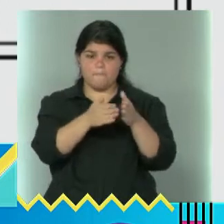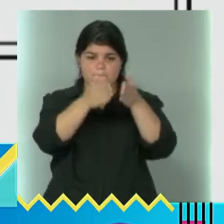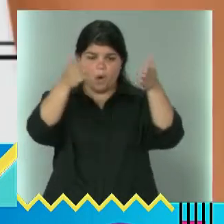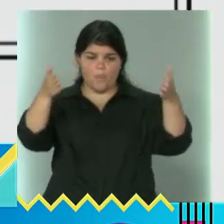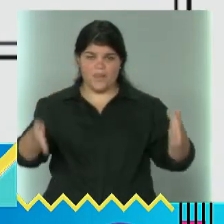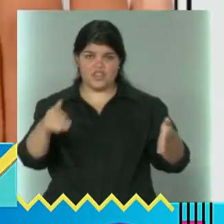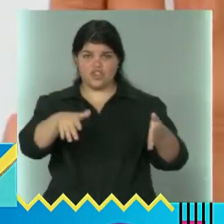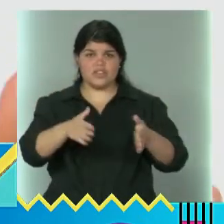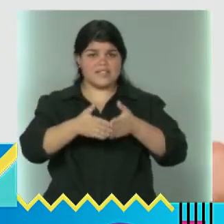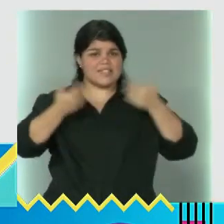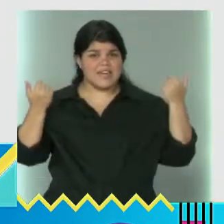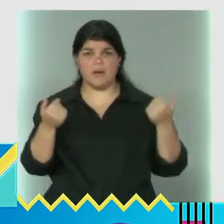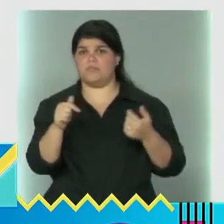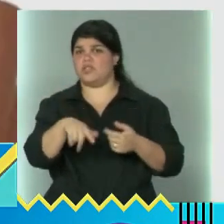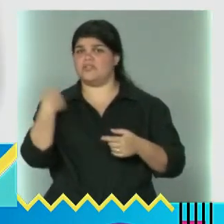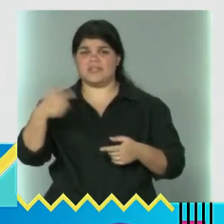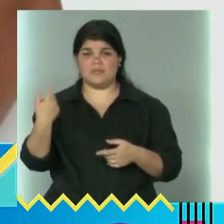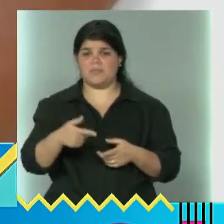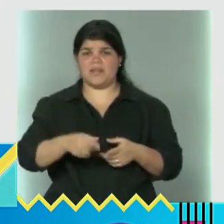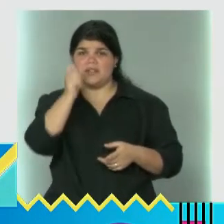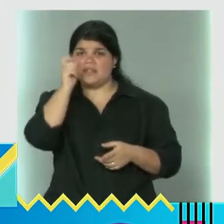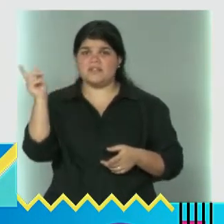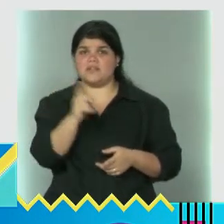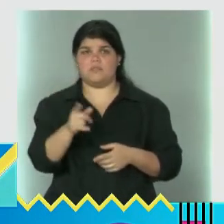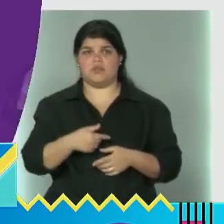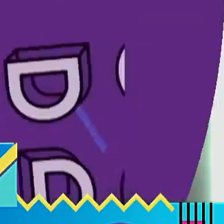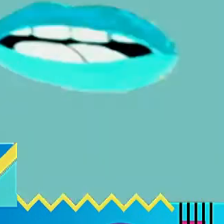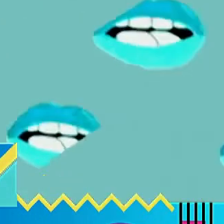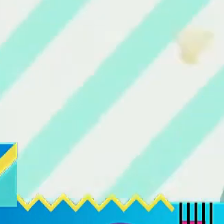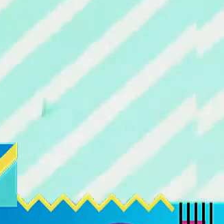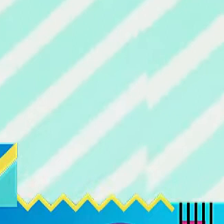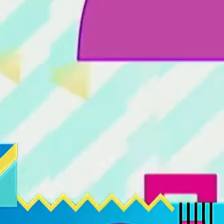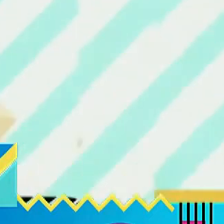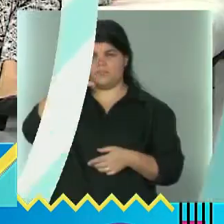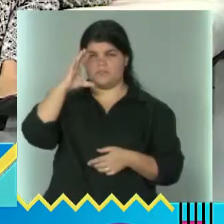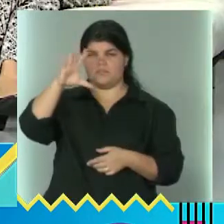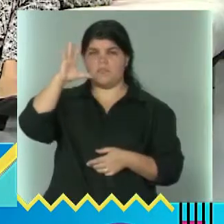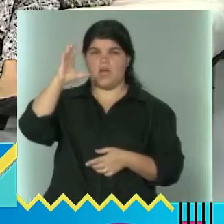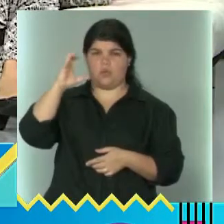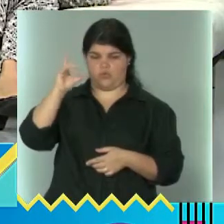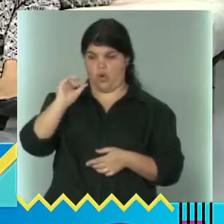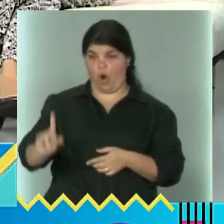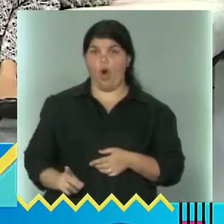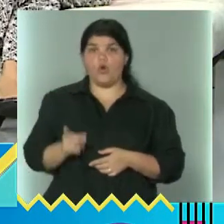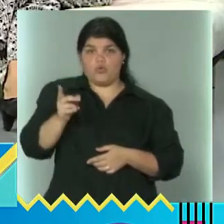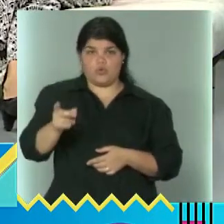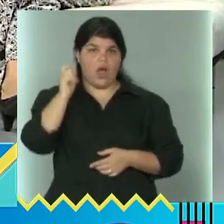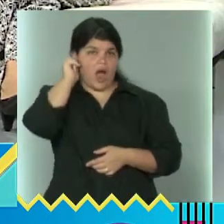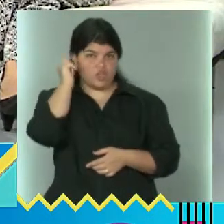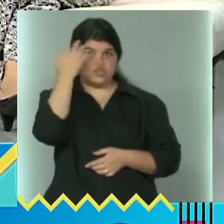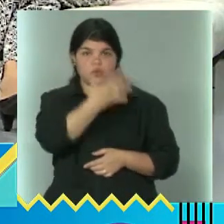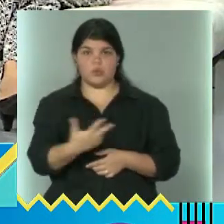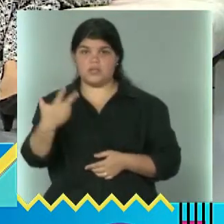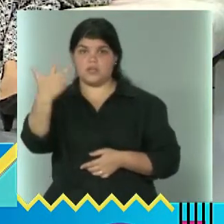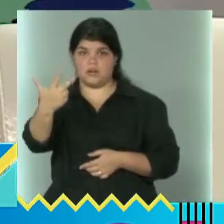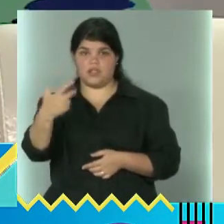inmediatez. Antes nosotros para formarnos, yo me acuerdo cuando yo empecé, digo con orgullo que tengo 53 años y